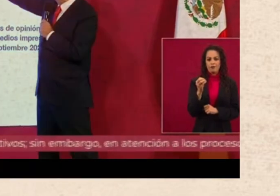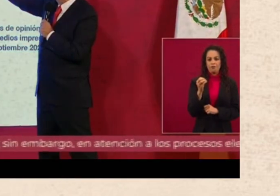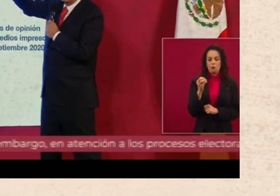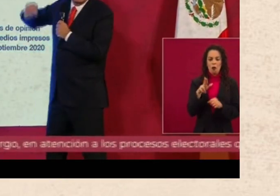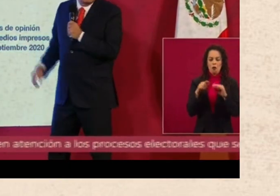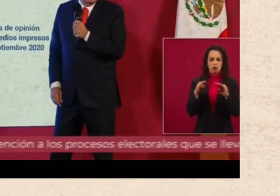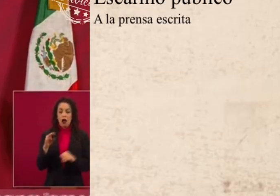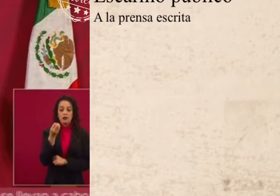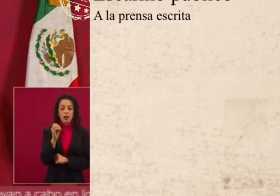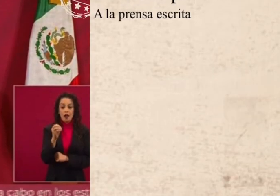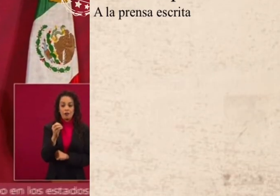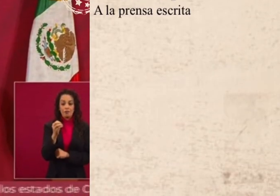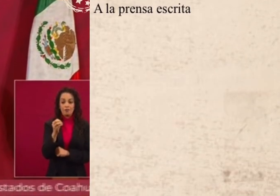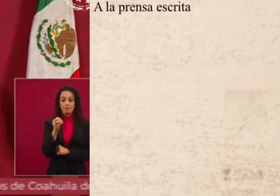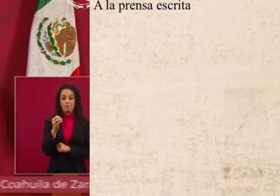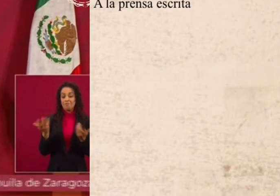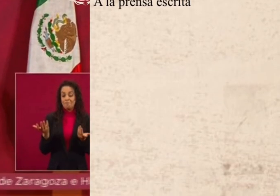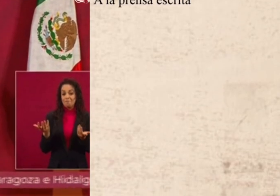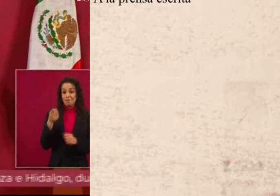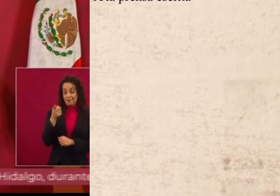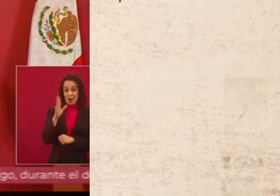Neutrales, cero. Ahí no hay medias tintas.